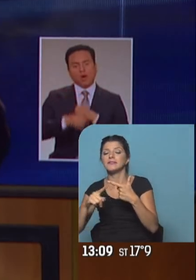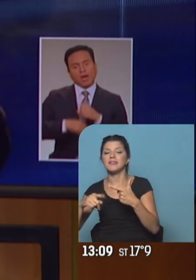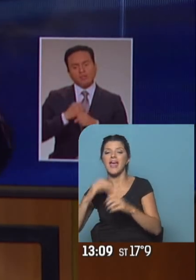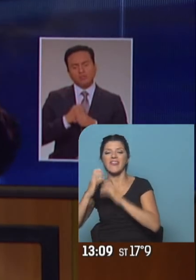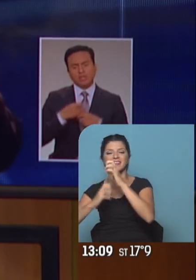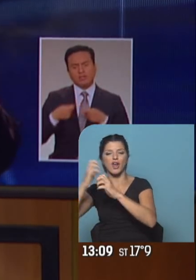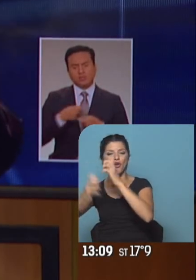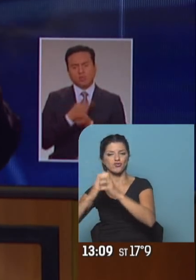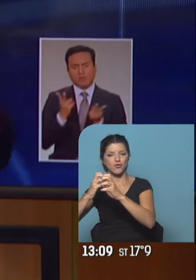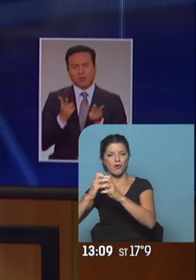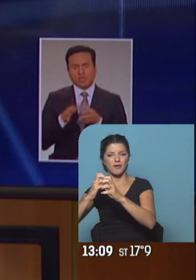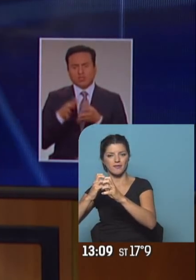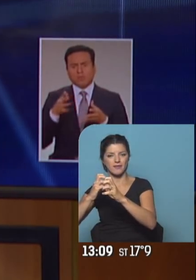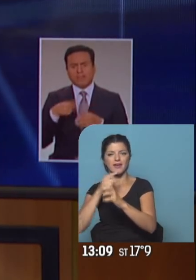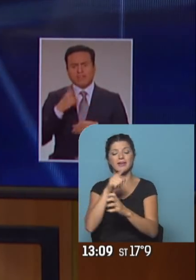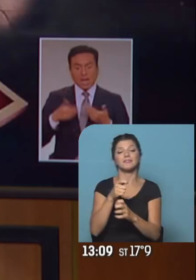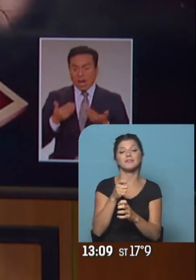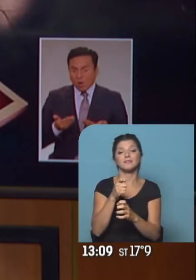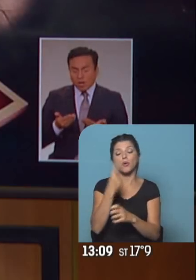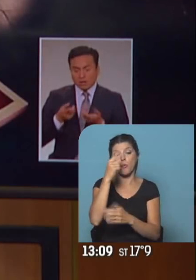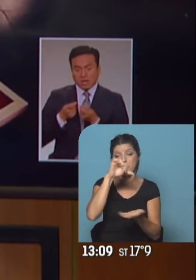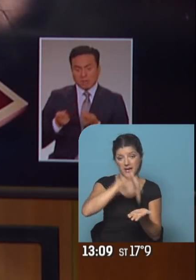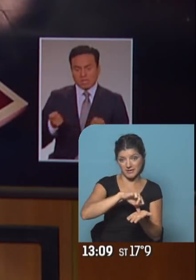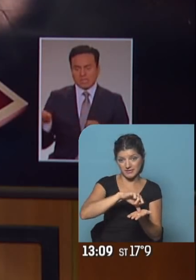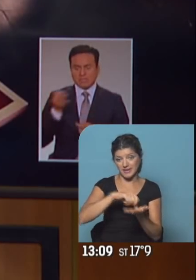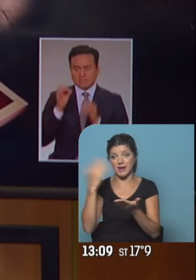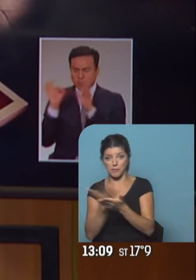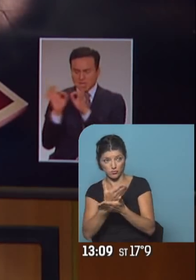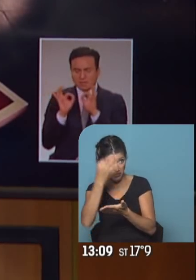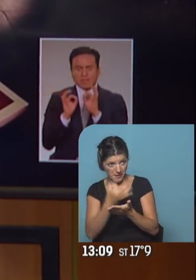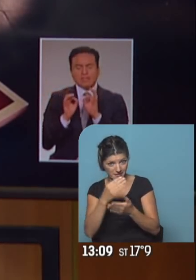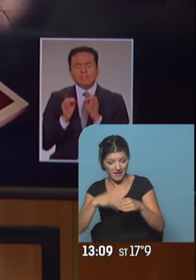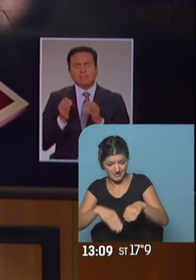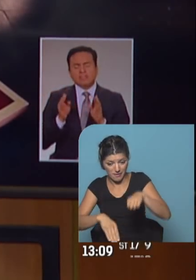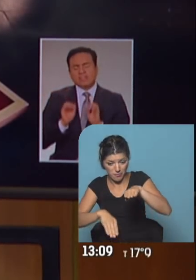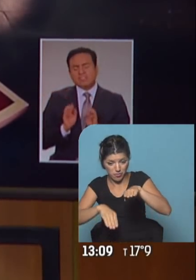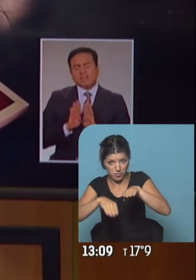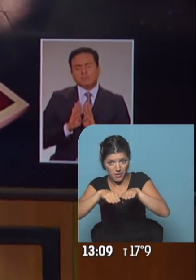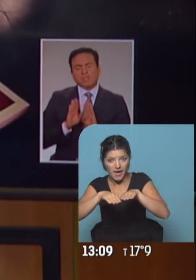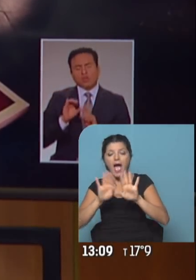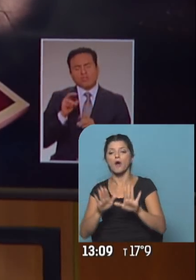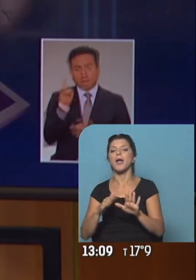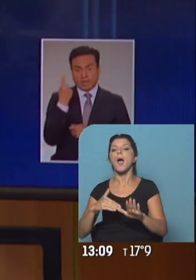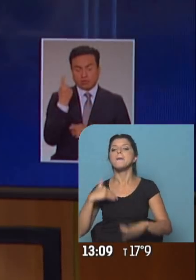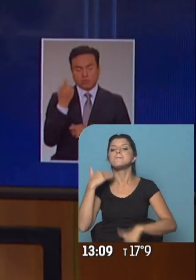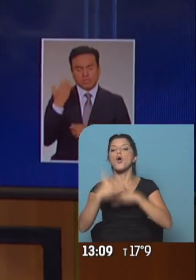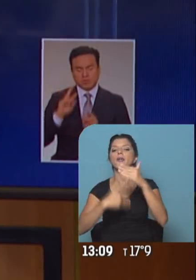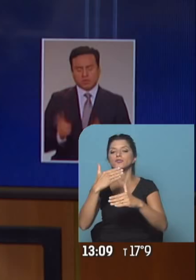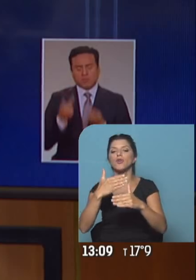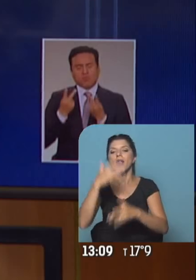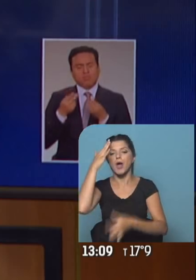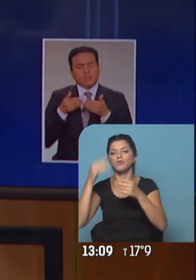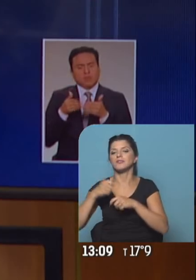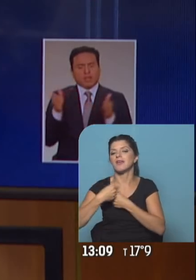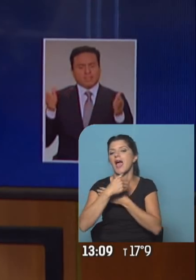brecha entre las capacidades potenciales de un país y la producción real, y progreso es cuando hay justicia distributiva. Okay.